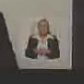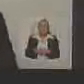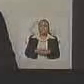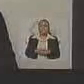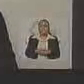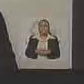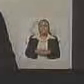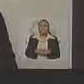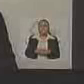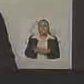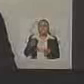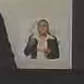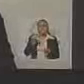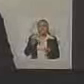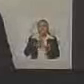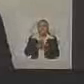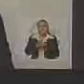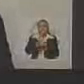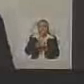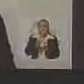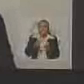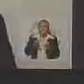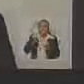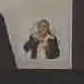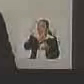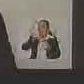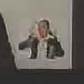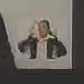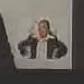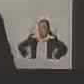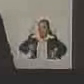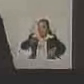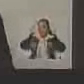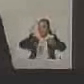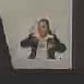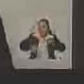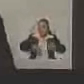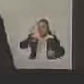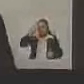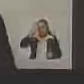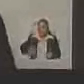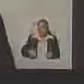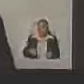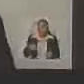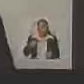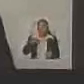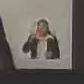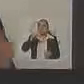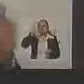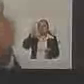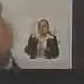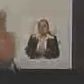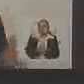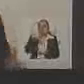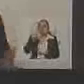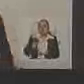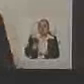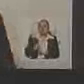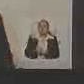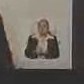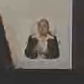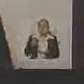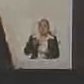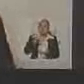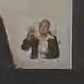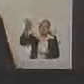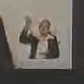tendremos que avanzar en materia de ciclovías y aprovecho este punto para decirles, vecinas, vecinos, que conmigo no habrá imposiciones, como sucedió con el deprimido,